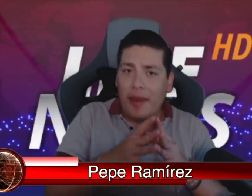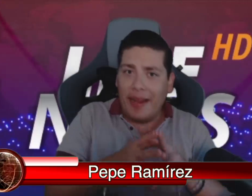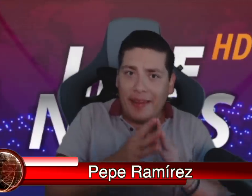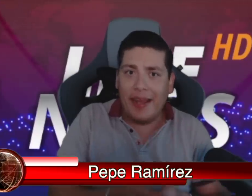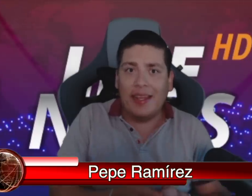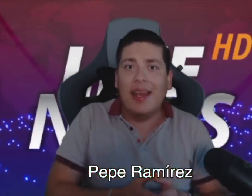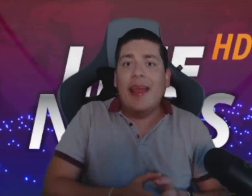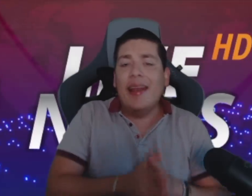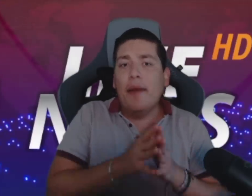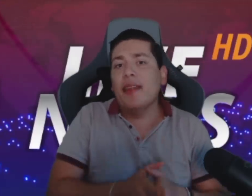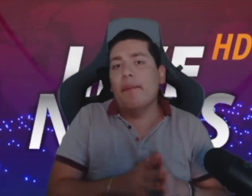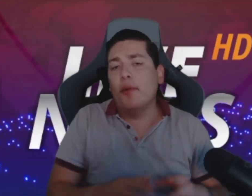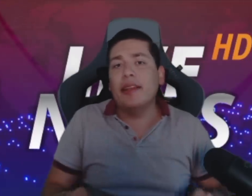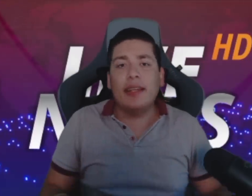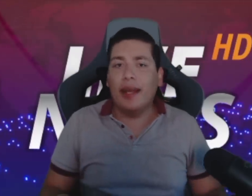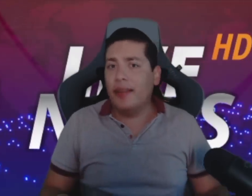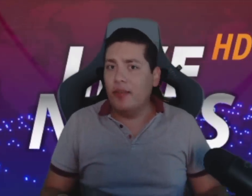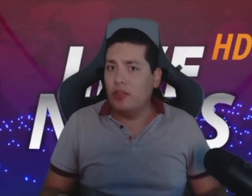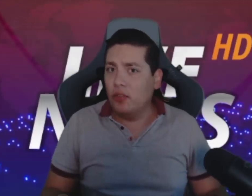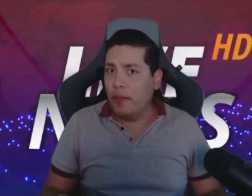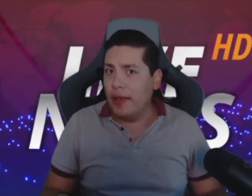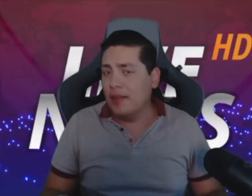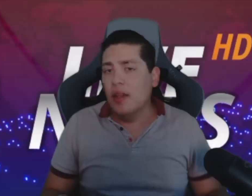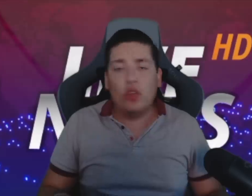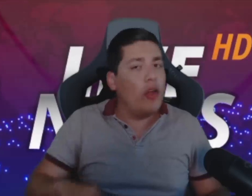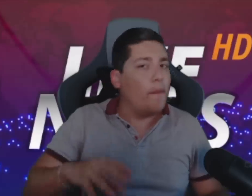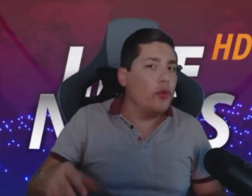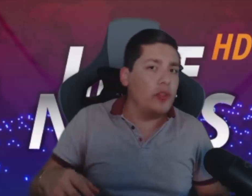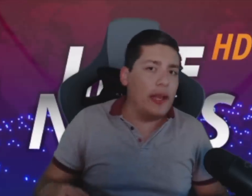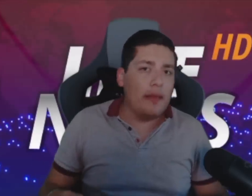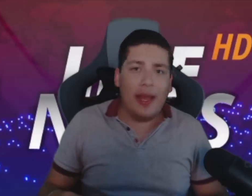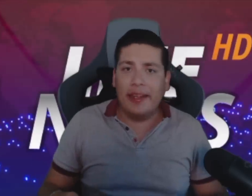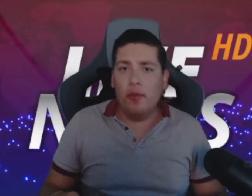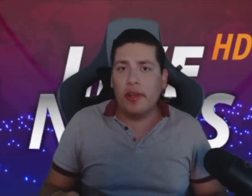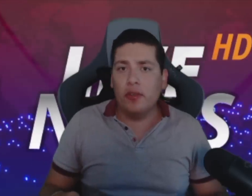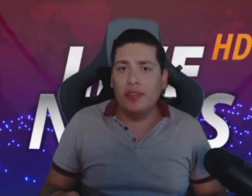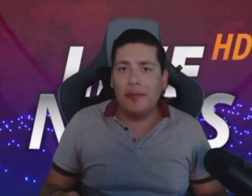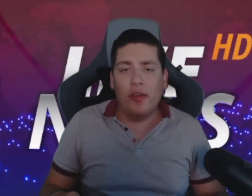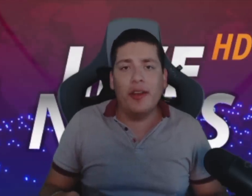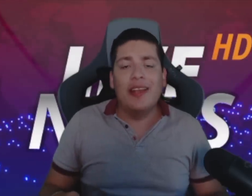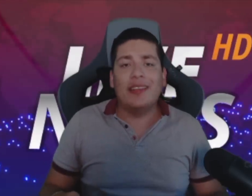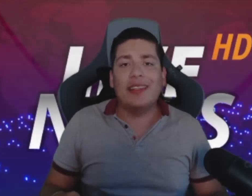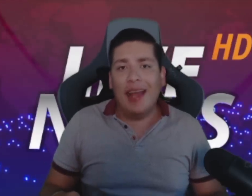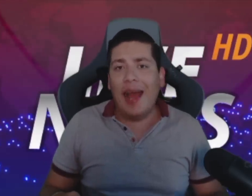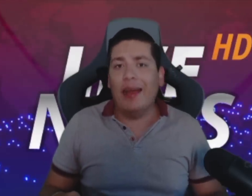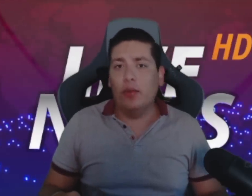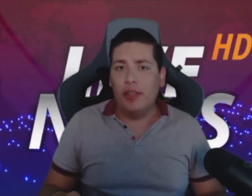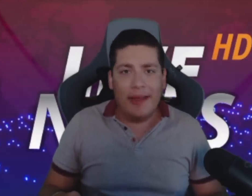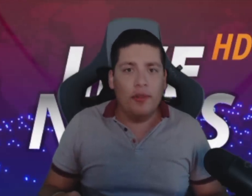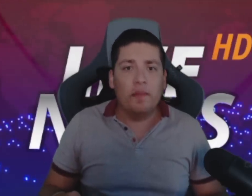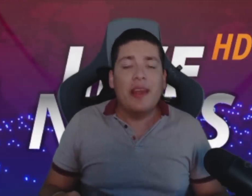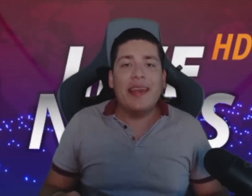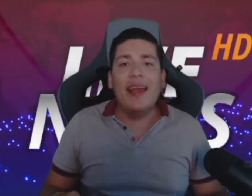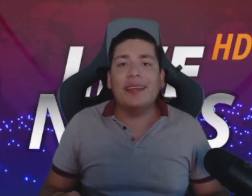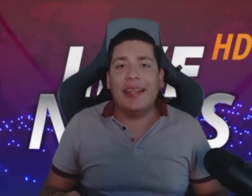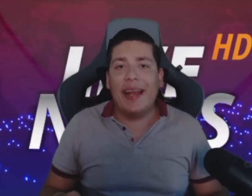de manera directa en la vida política de nuestro país. Todo apunta a que el bloque conservador se está